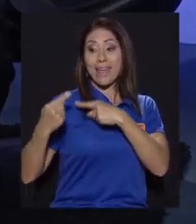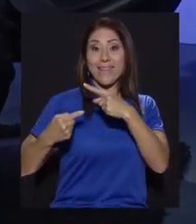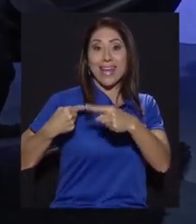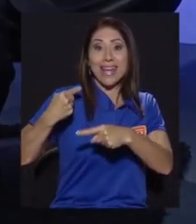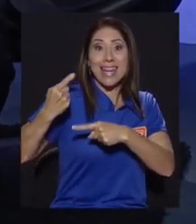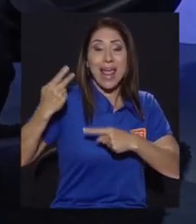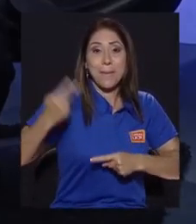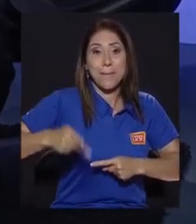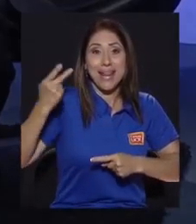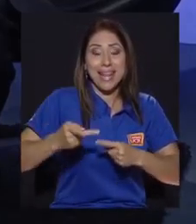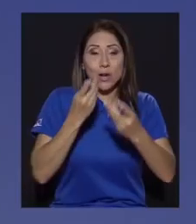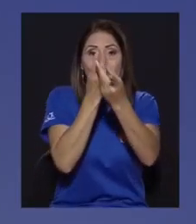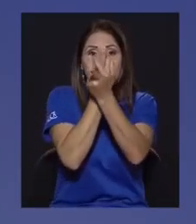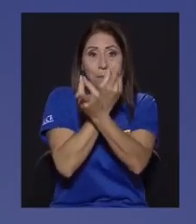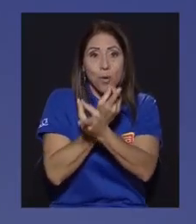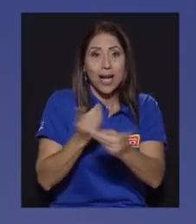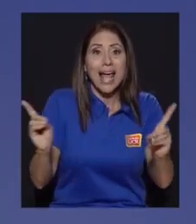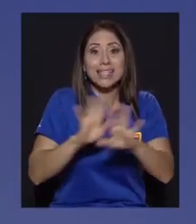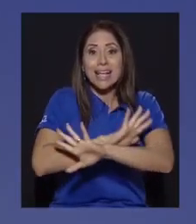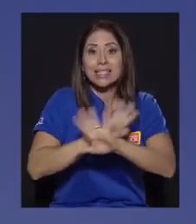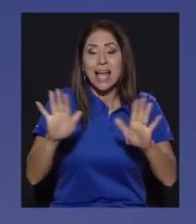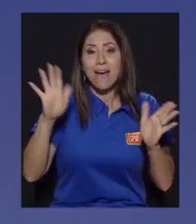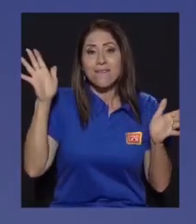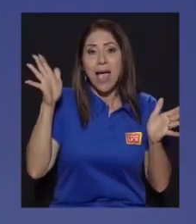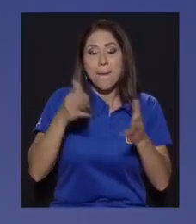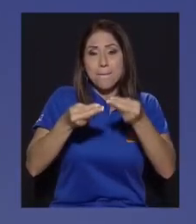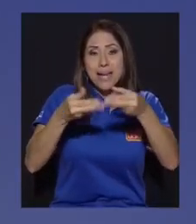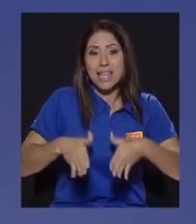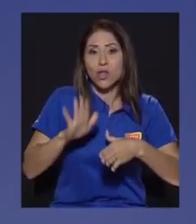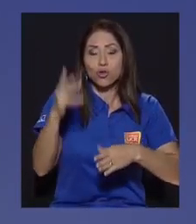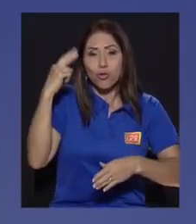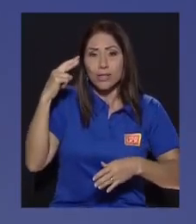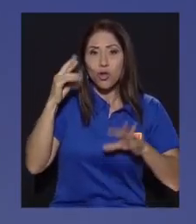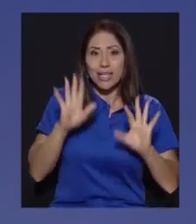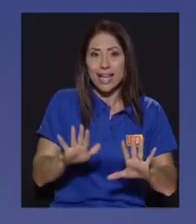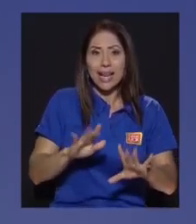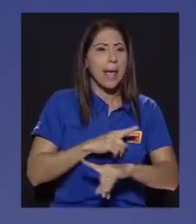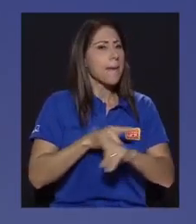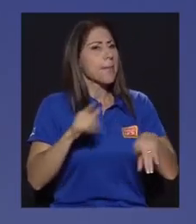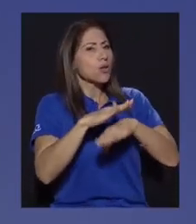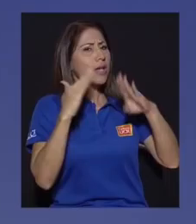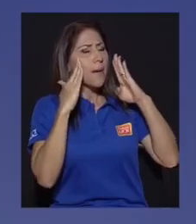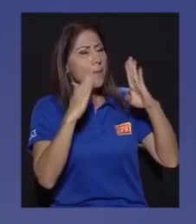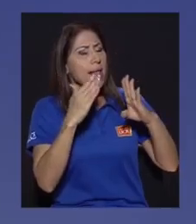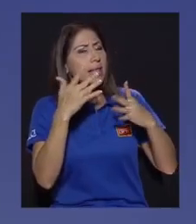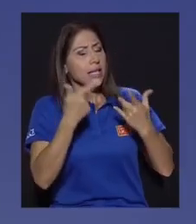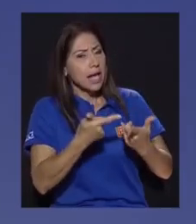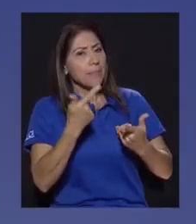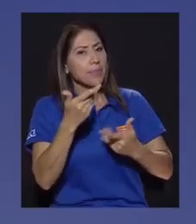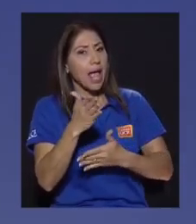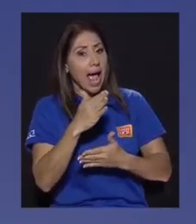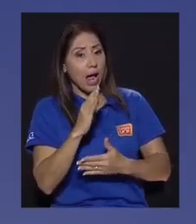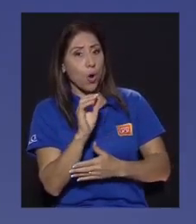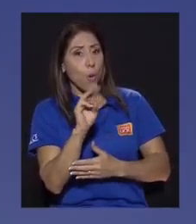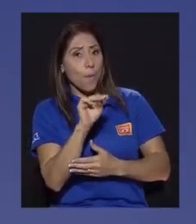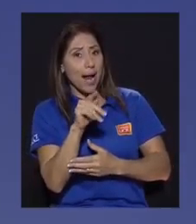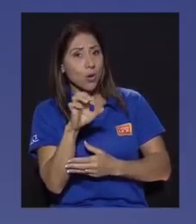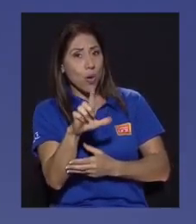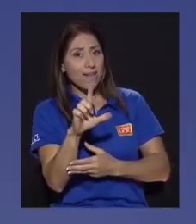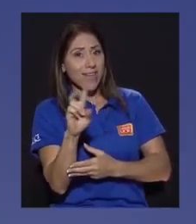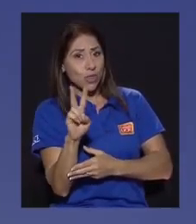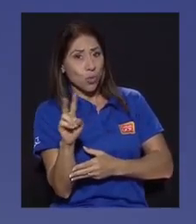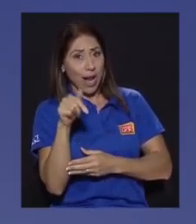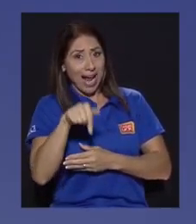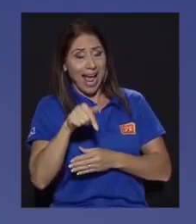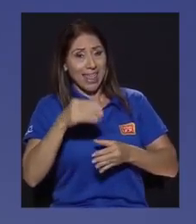perdido su razón de ser pero déjenme decirles algo que me llamó mucho la atención porque conversamos con manuel ventura acá de la corte interamericana derechos humanos y